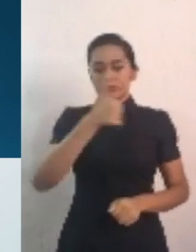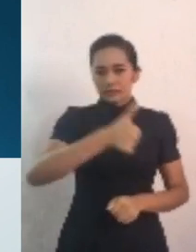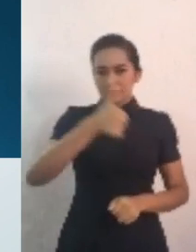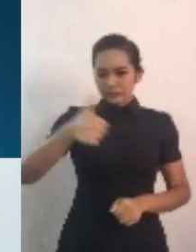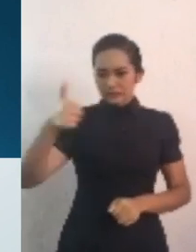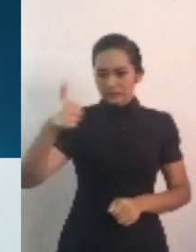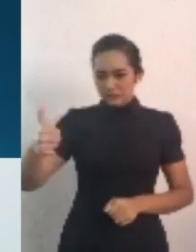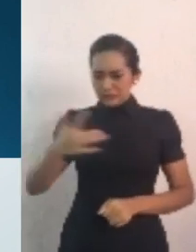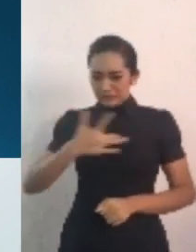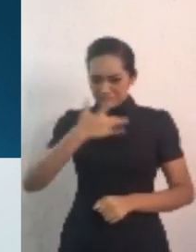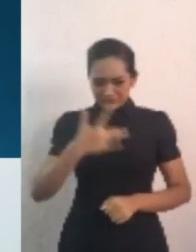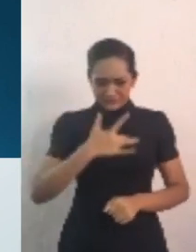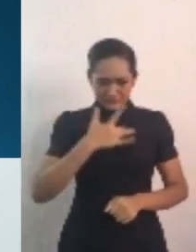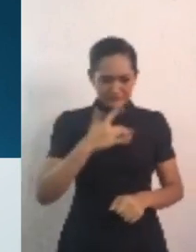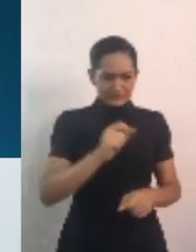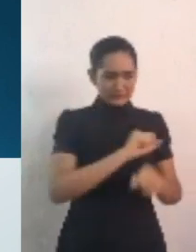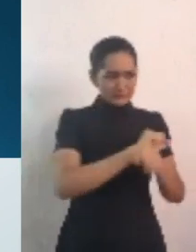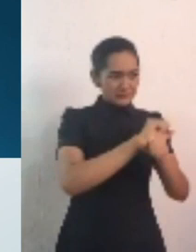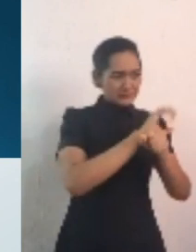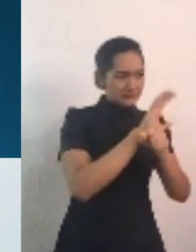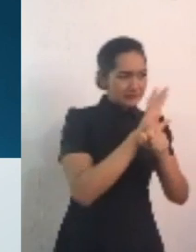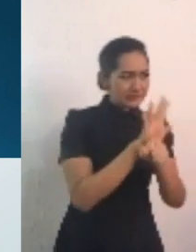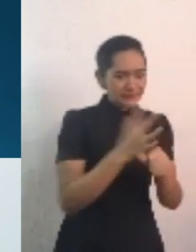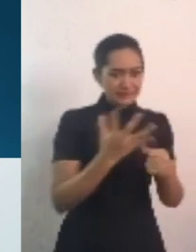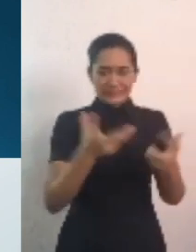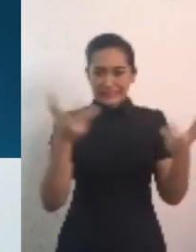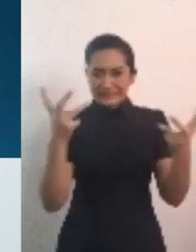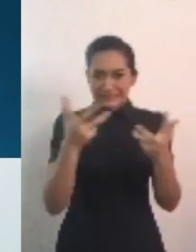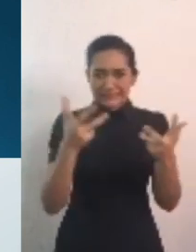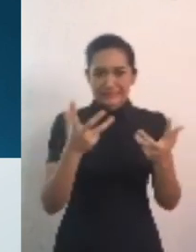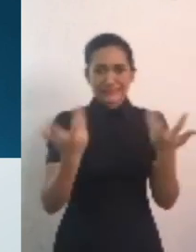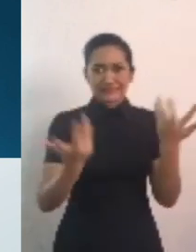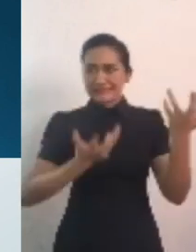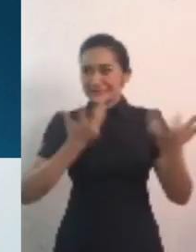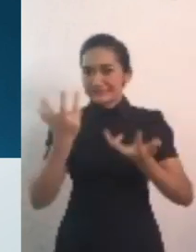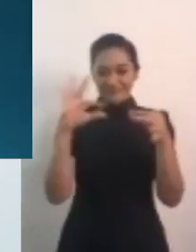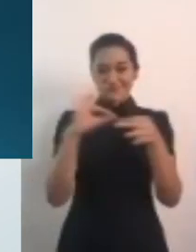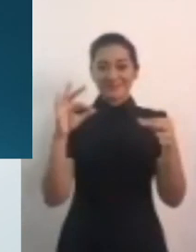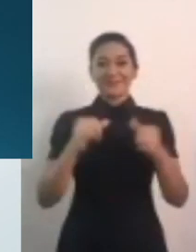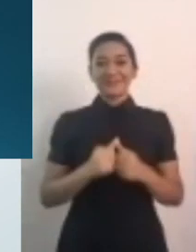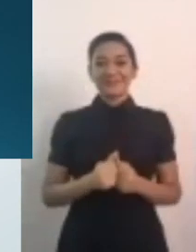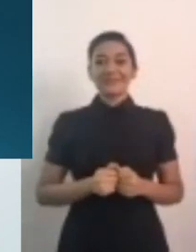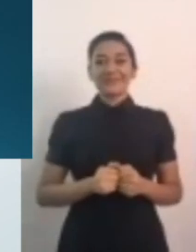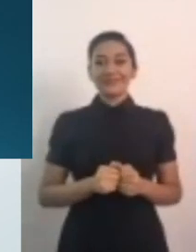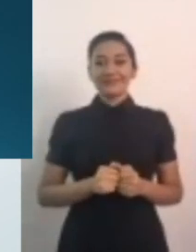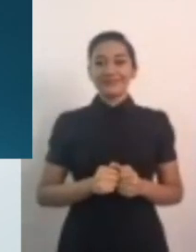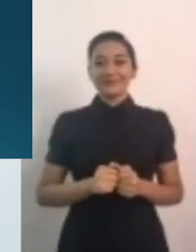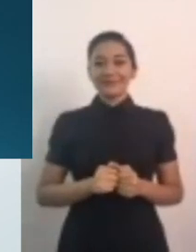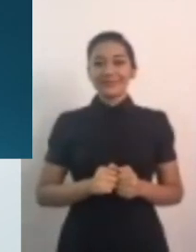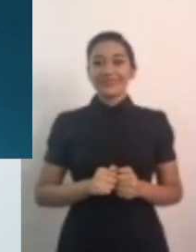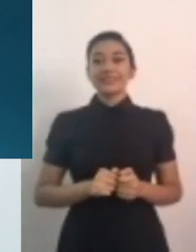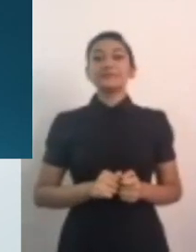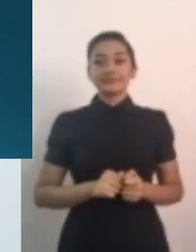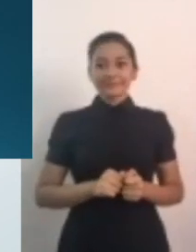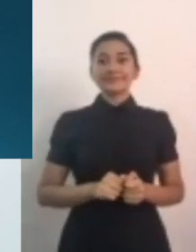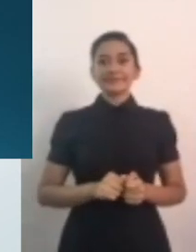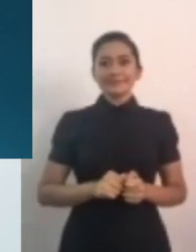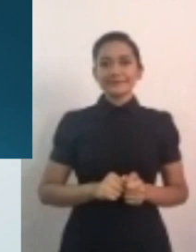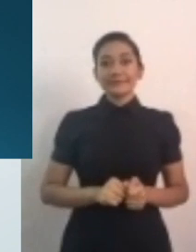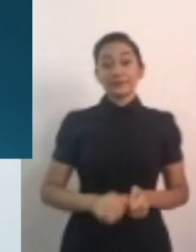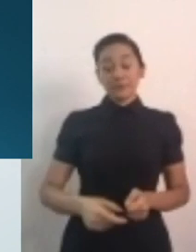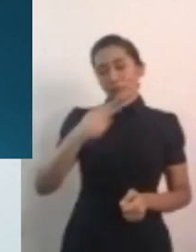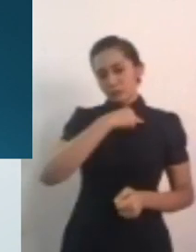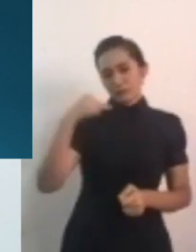emocional, etcétera, cambia y cambia de una manera importante. Tenemos experiencia en estas